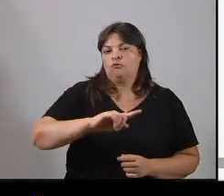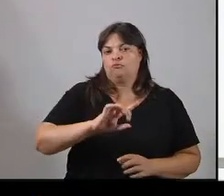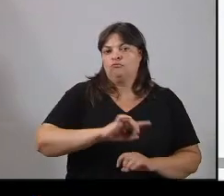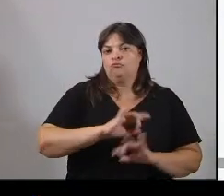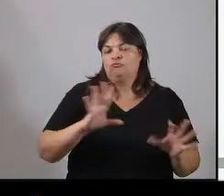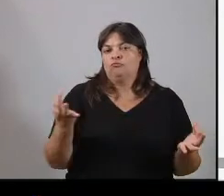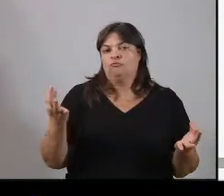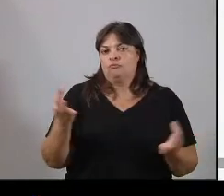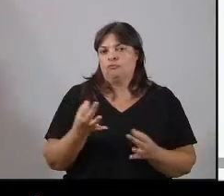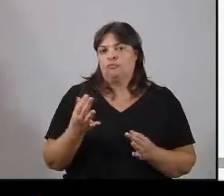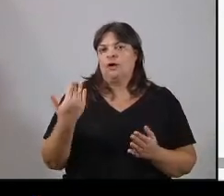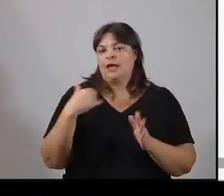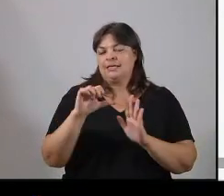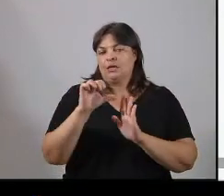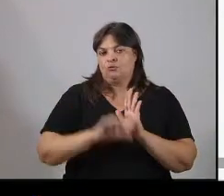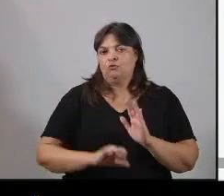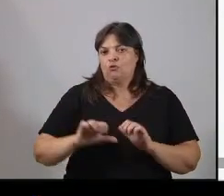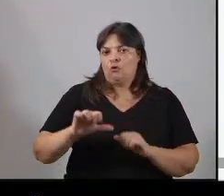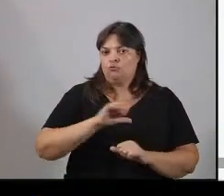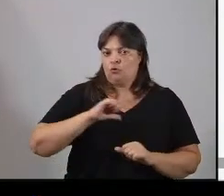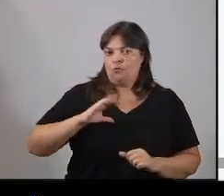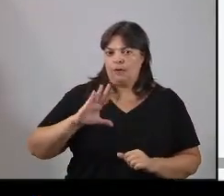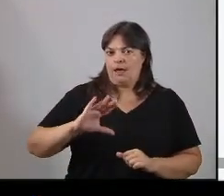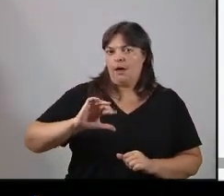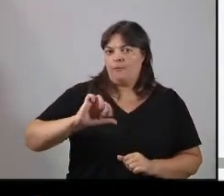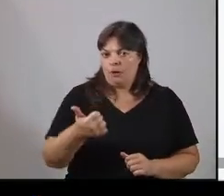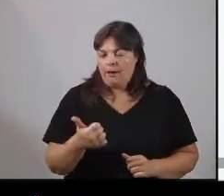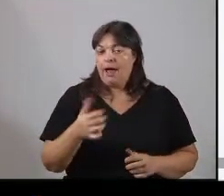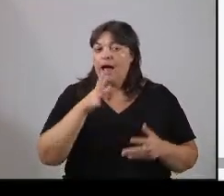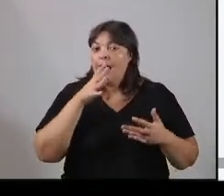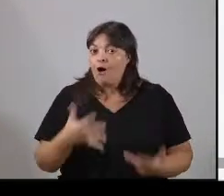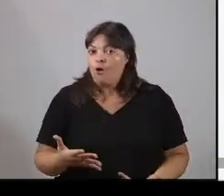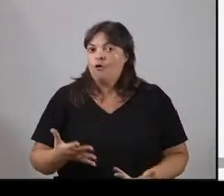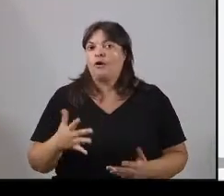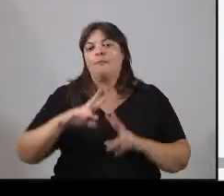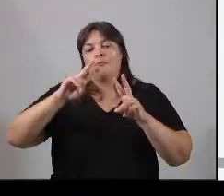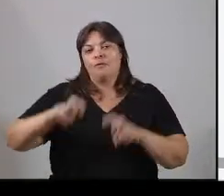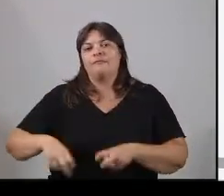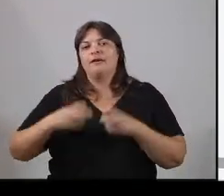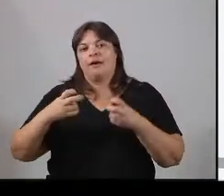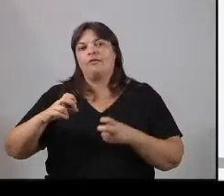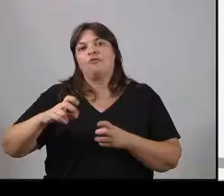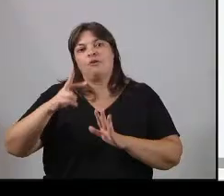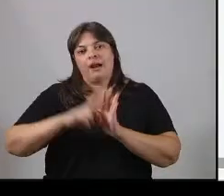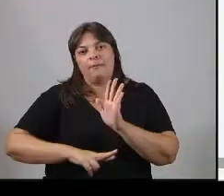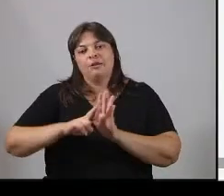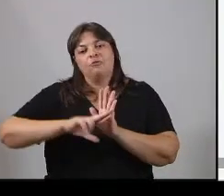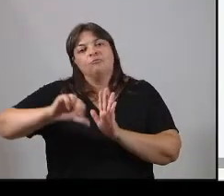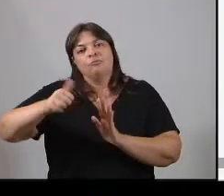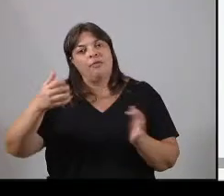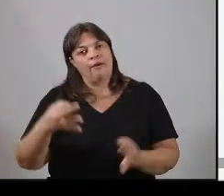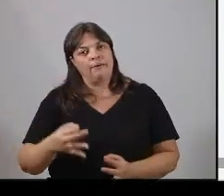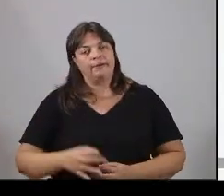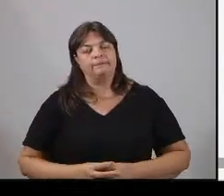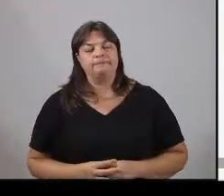el Estatuto de Autonomía. Lo que tienen que hacer ahora es aprobar la modificación de ese reglamento.